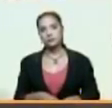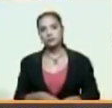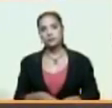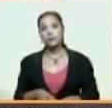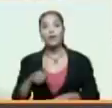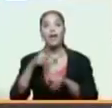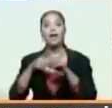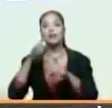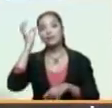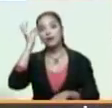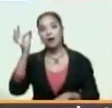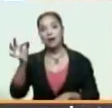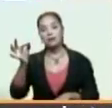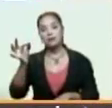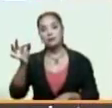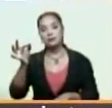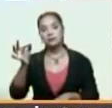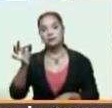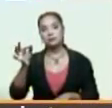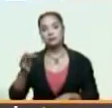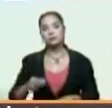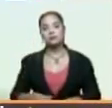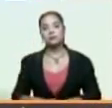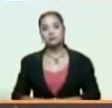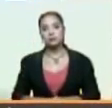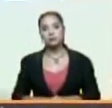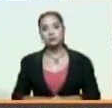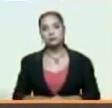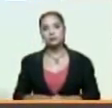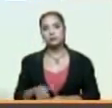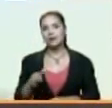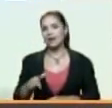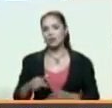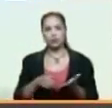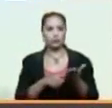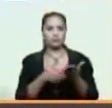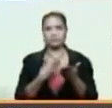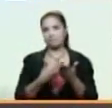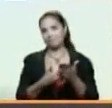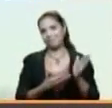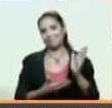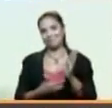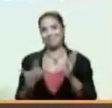exfiscal, porque ya simple y llanamente esto es un delito en flagrancia,